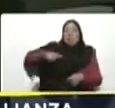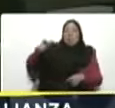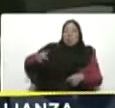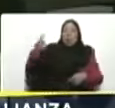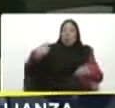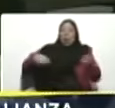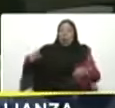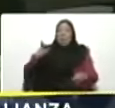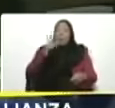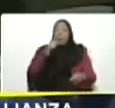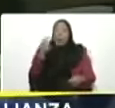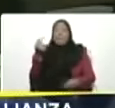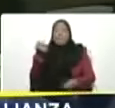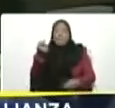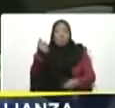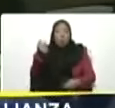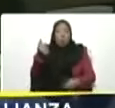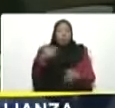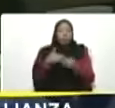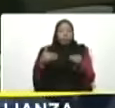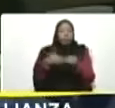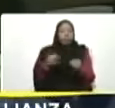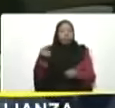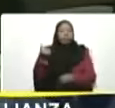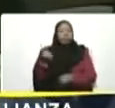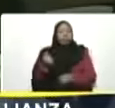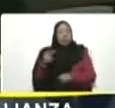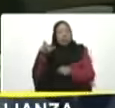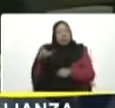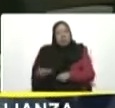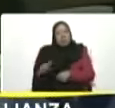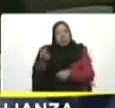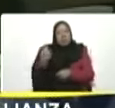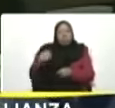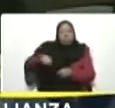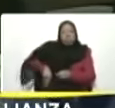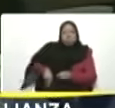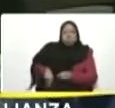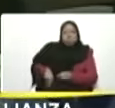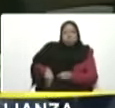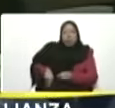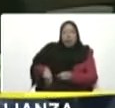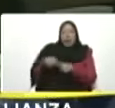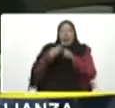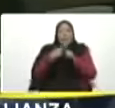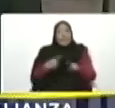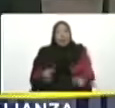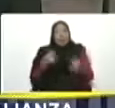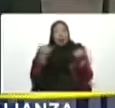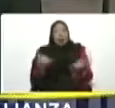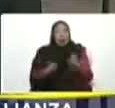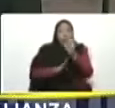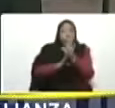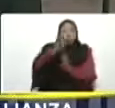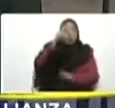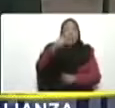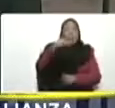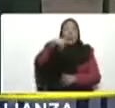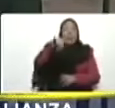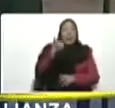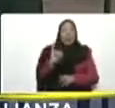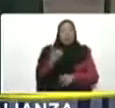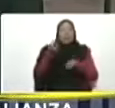primer trimestre de este año tuvimos un crecimiento del Producto Interno Bruto superior